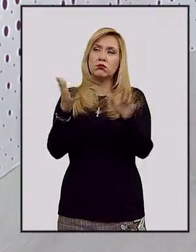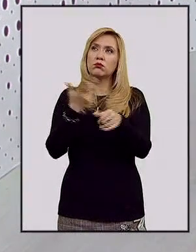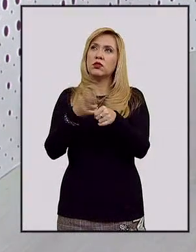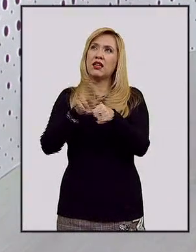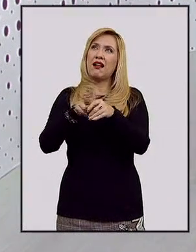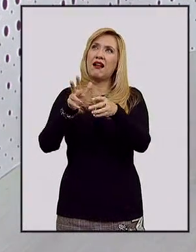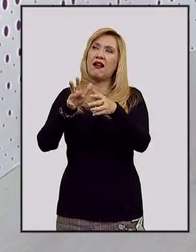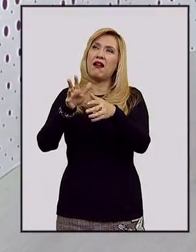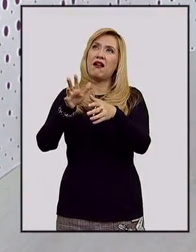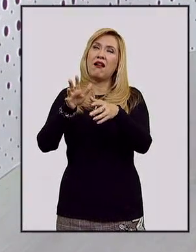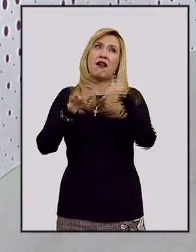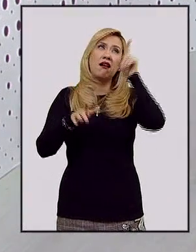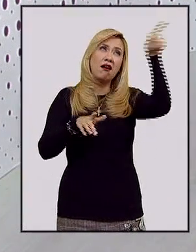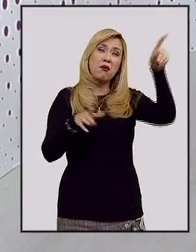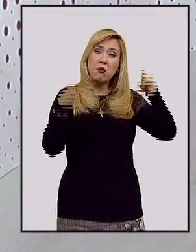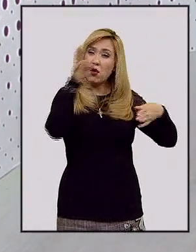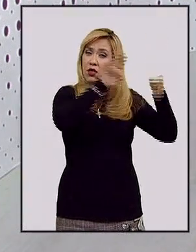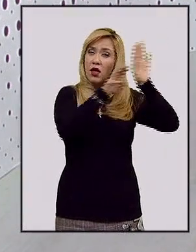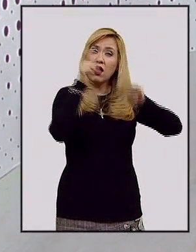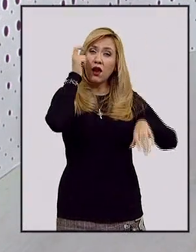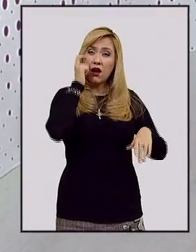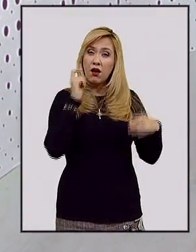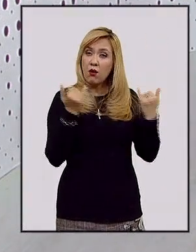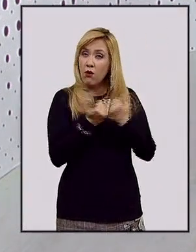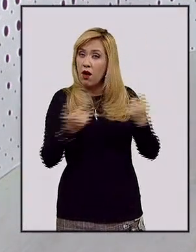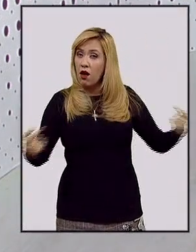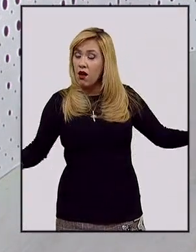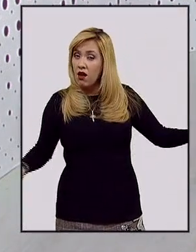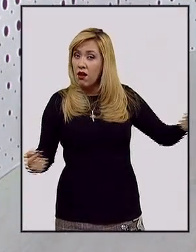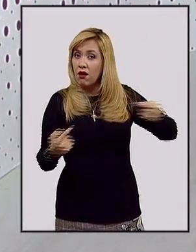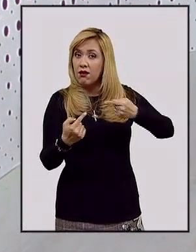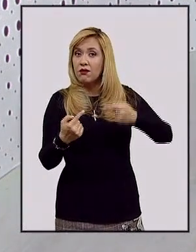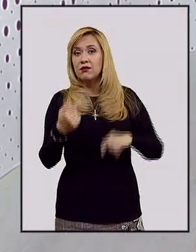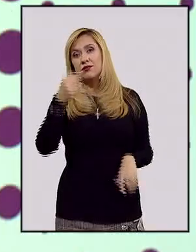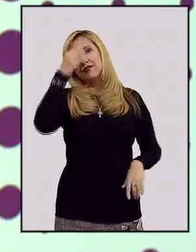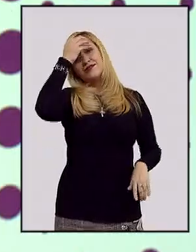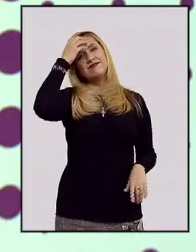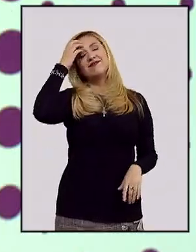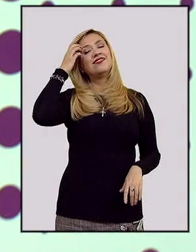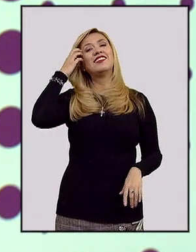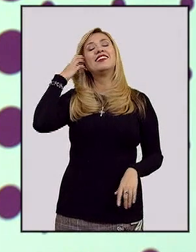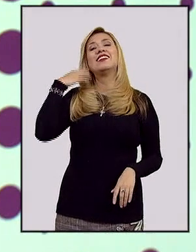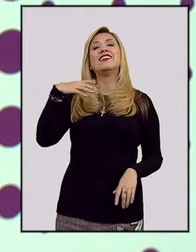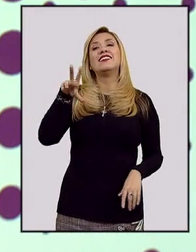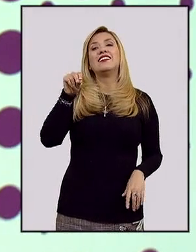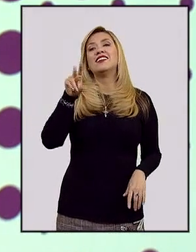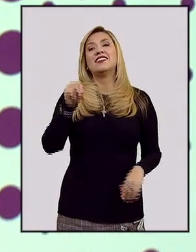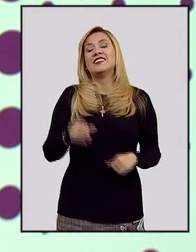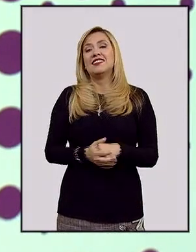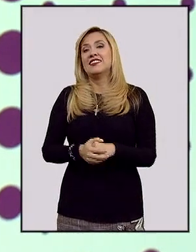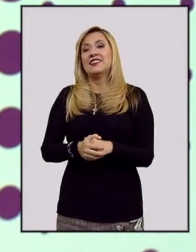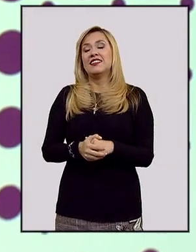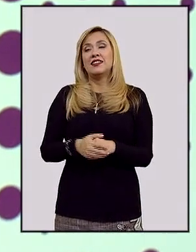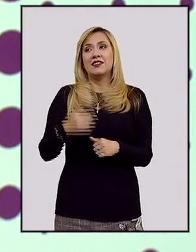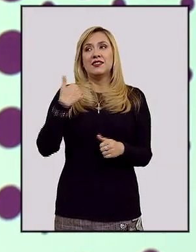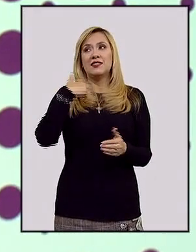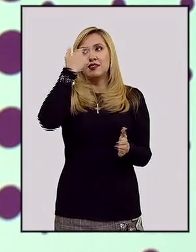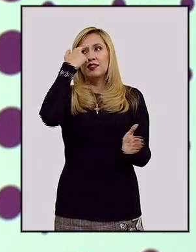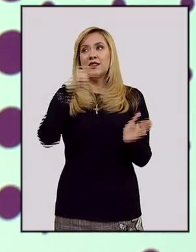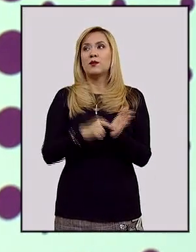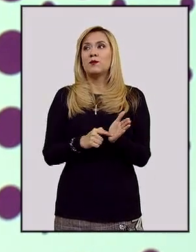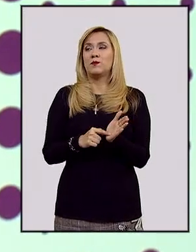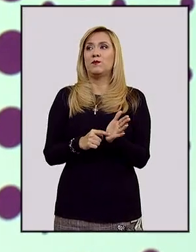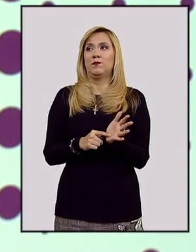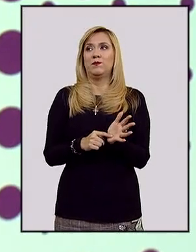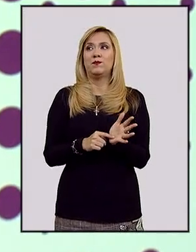en la Sierra de Guerrero. Creo que no, y además lo que pasa en términos de la